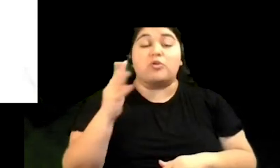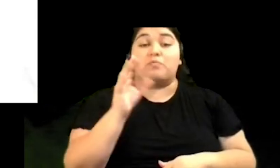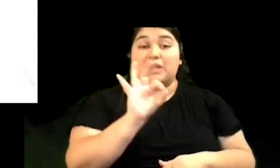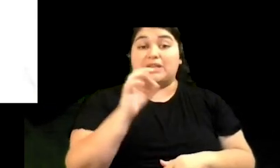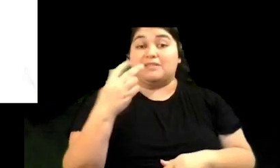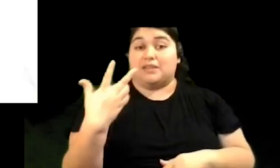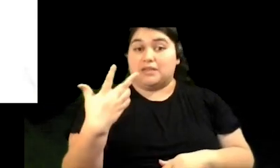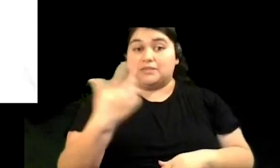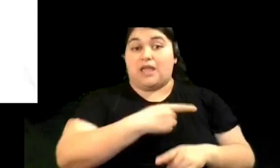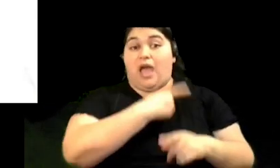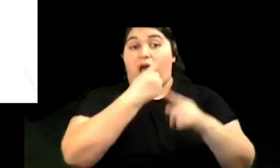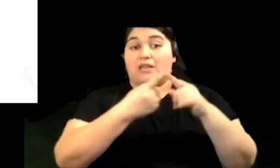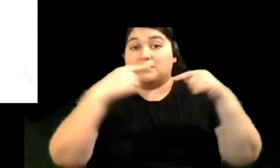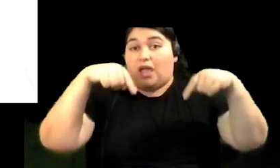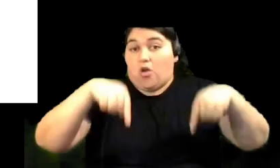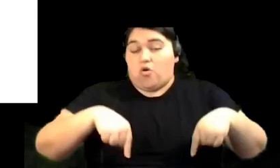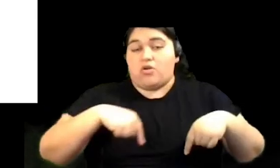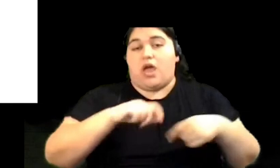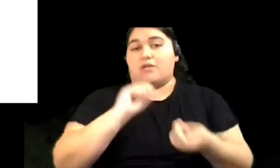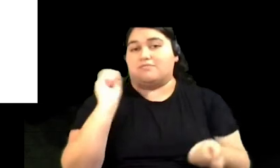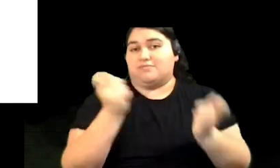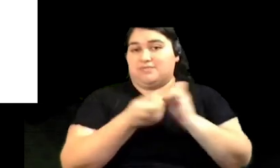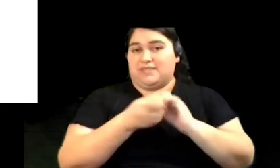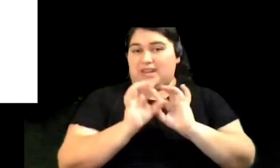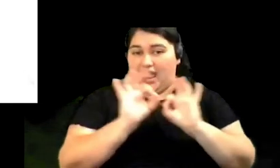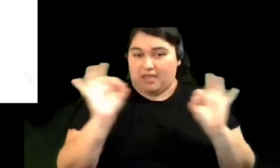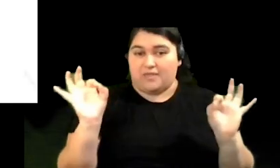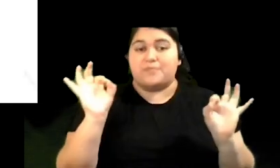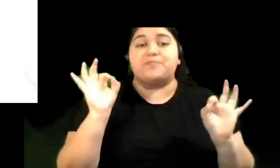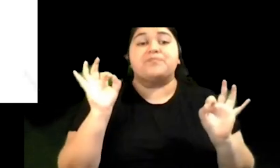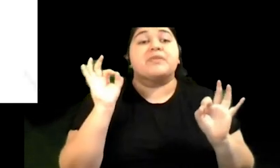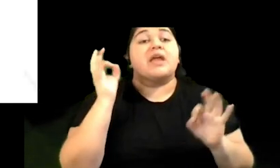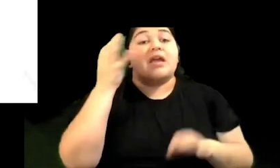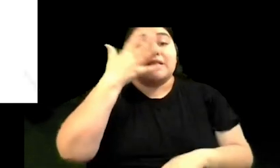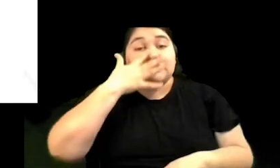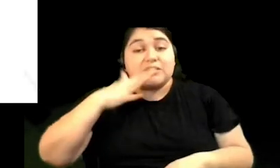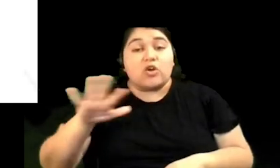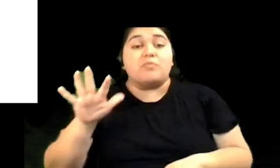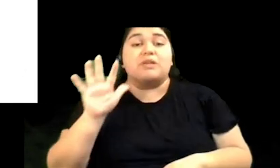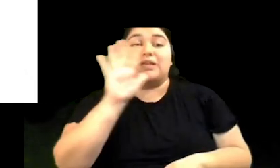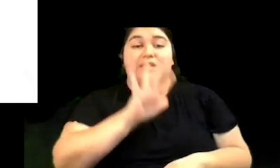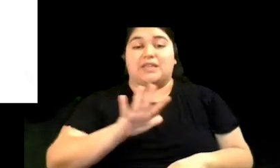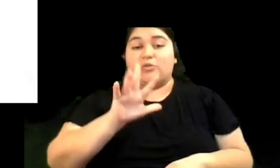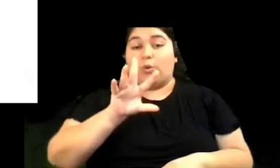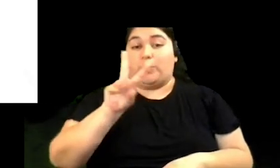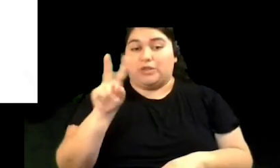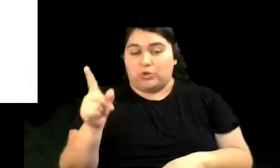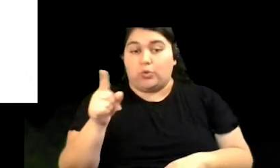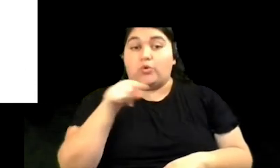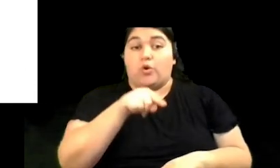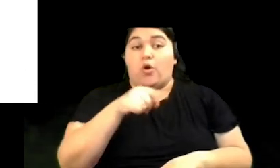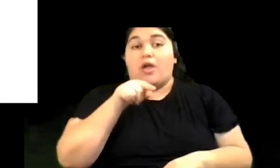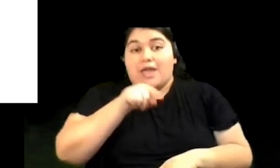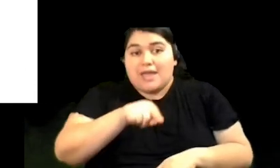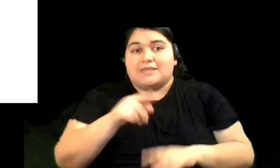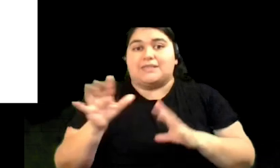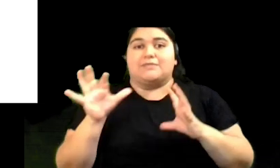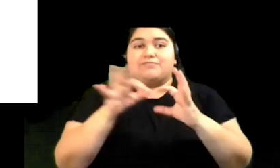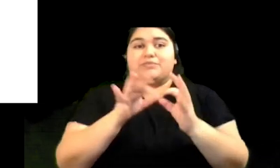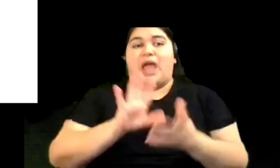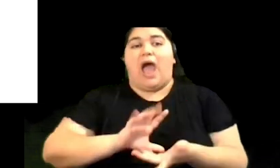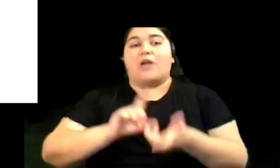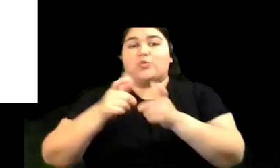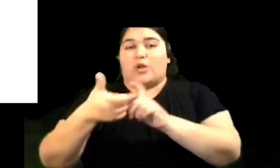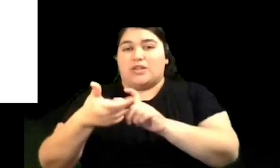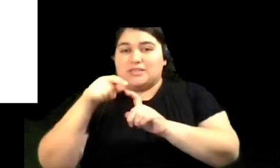modificado hasta ahora. La resolución 5521 la actualiza y dispone